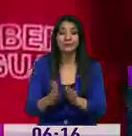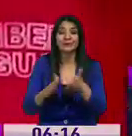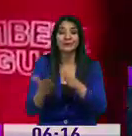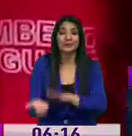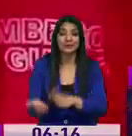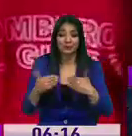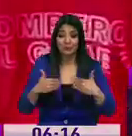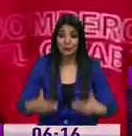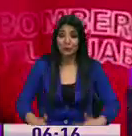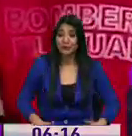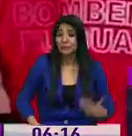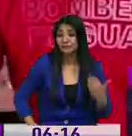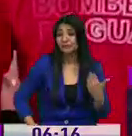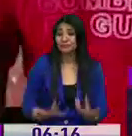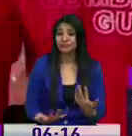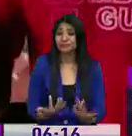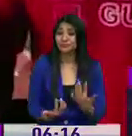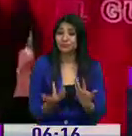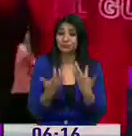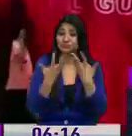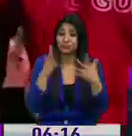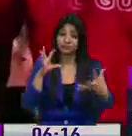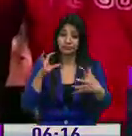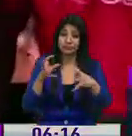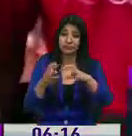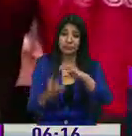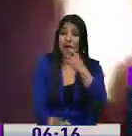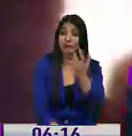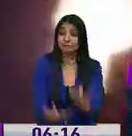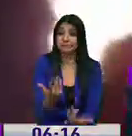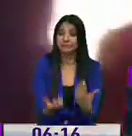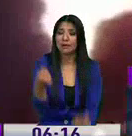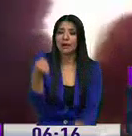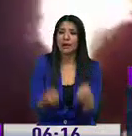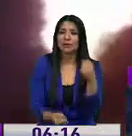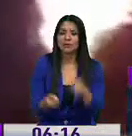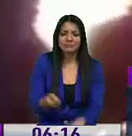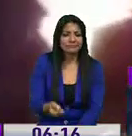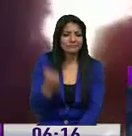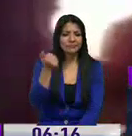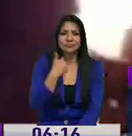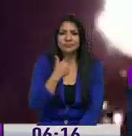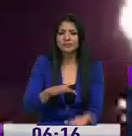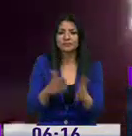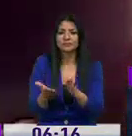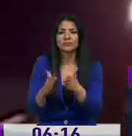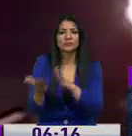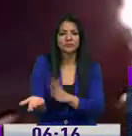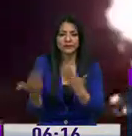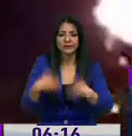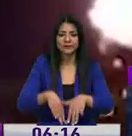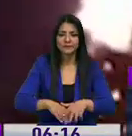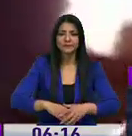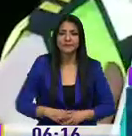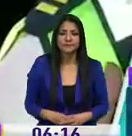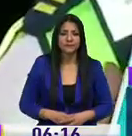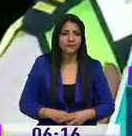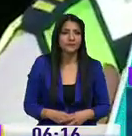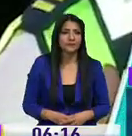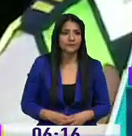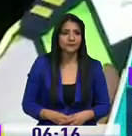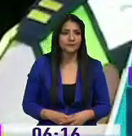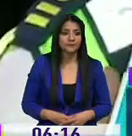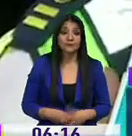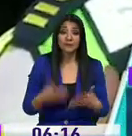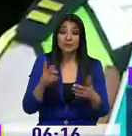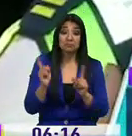cuerpos estaban atrapados entre los fierros retorcidos que en cuestión de segundos ardieron en llamas posterior del